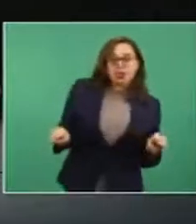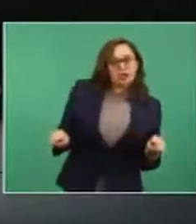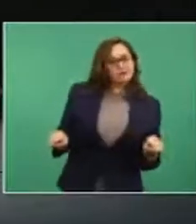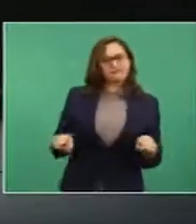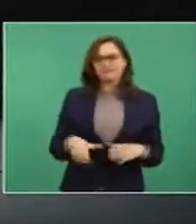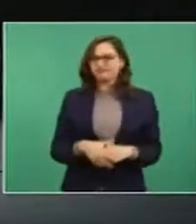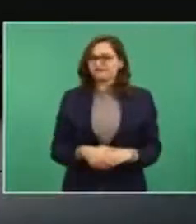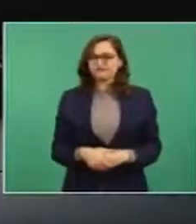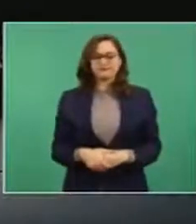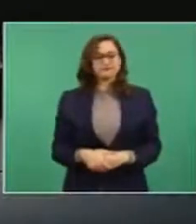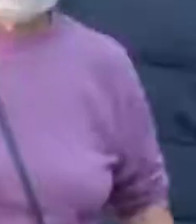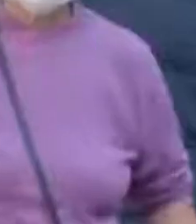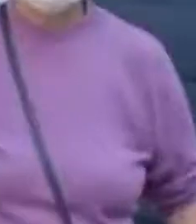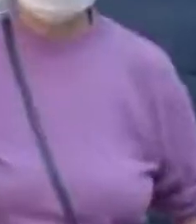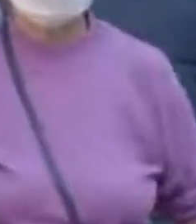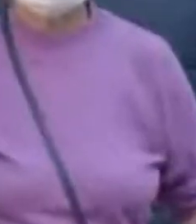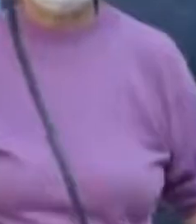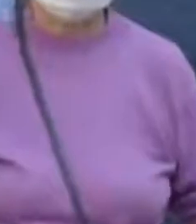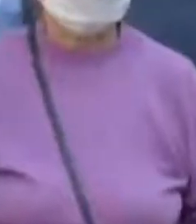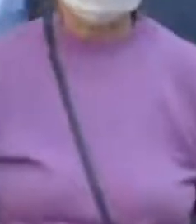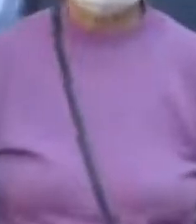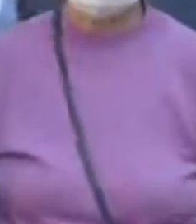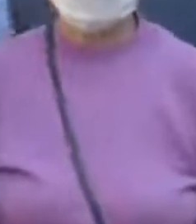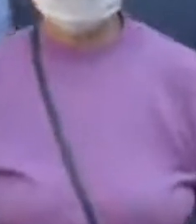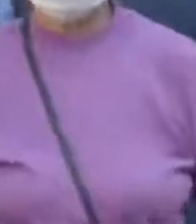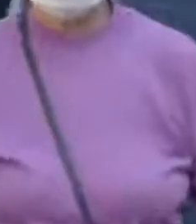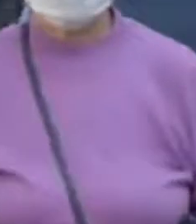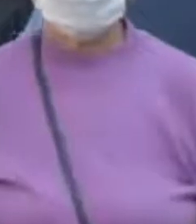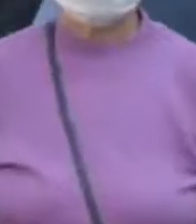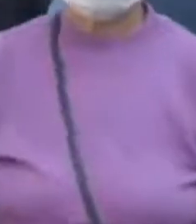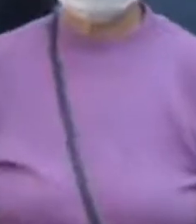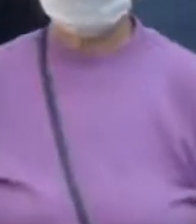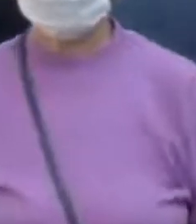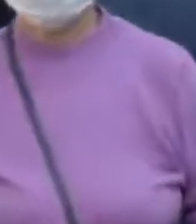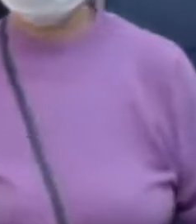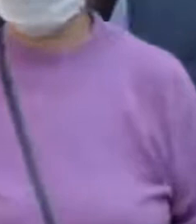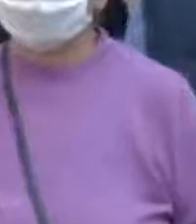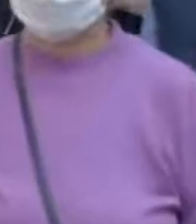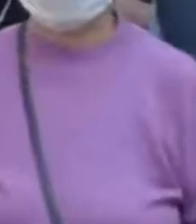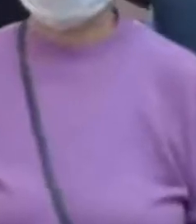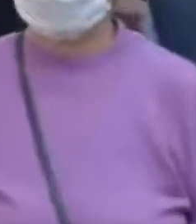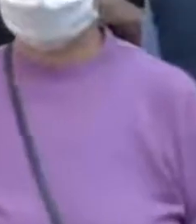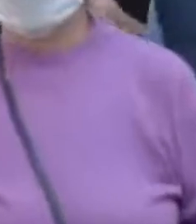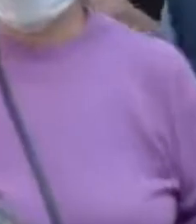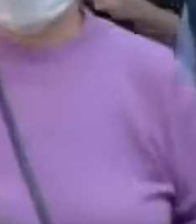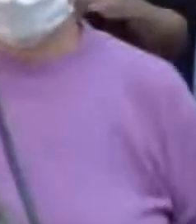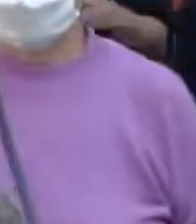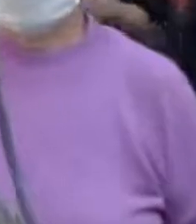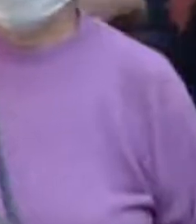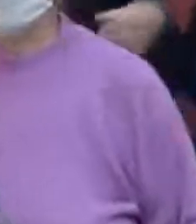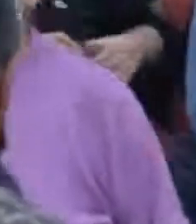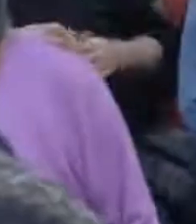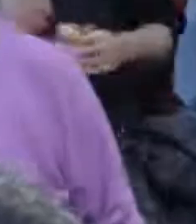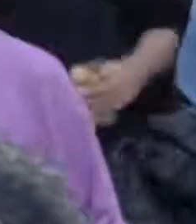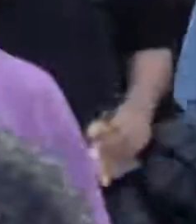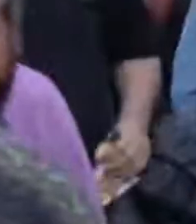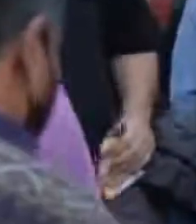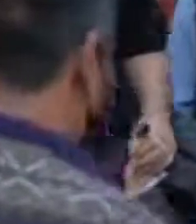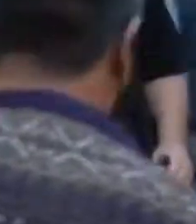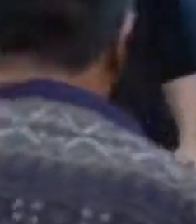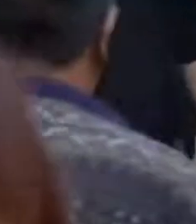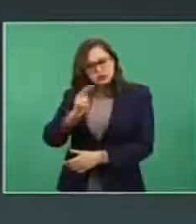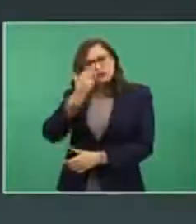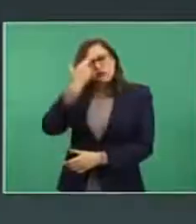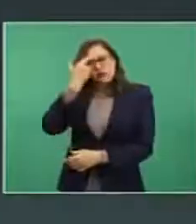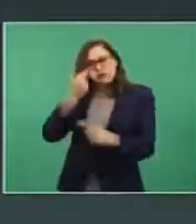no zigzaguear. En el mismo sentido, recordó que en abril de 2022... el pueblo podrá decidir si el presidente se mantiene en el